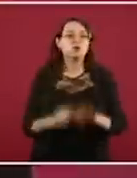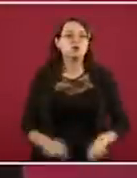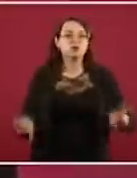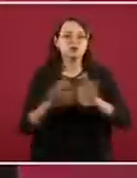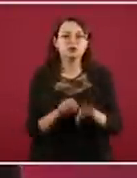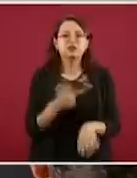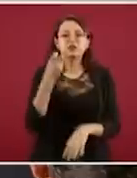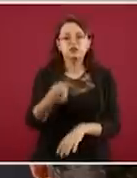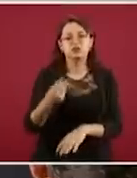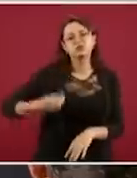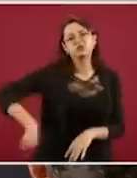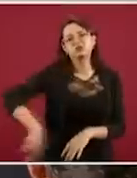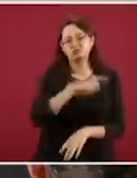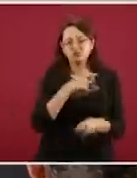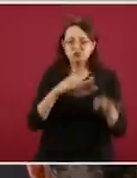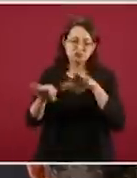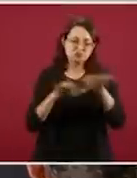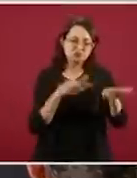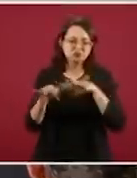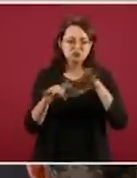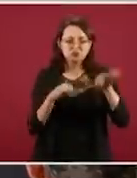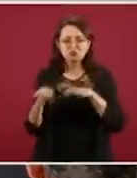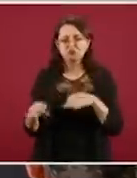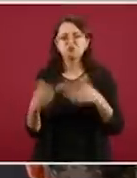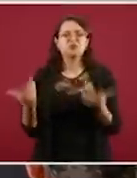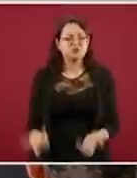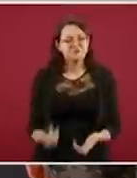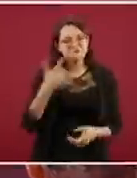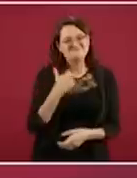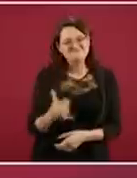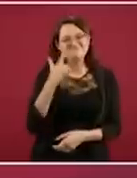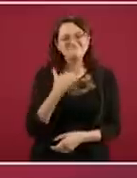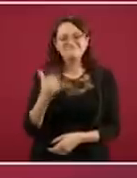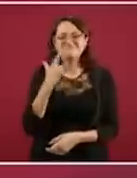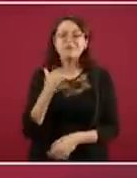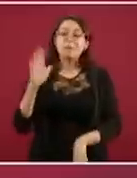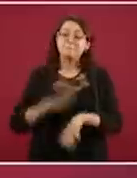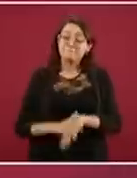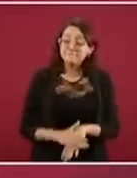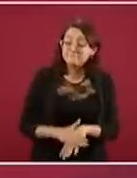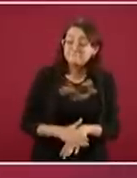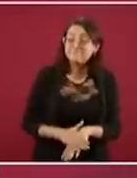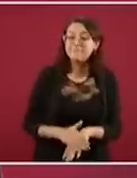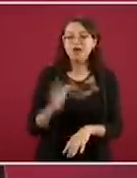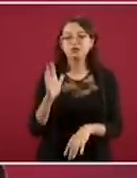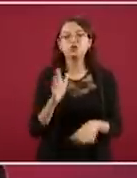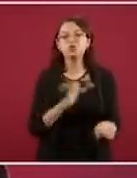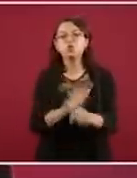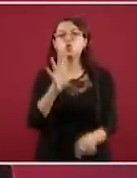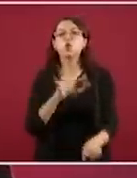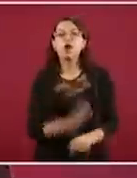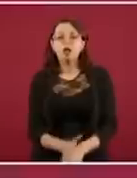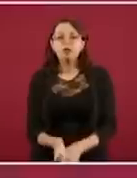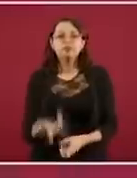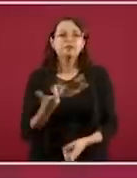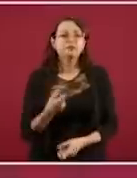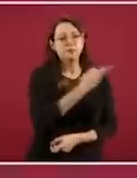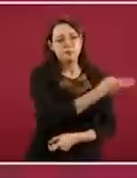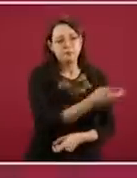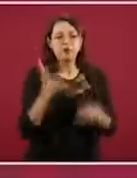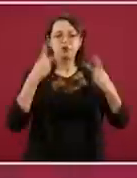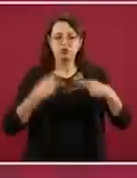la mecánica con la que nosotros trabajamos y ponemos mucho énfasis, sobre todo en que la gente sienta que